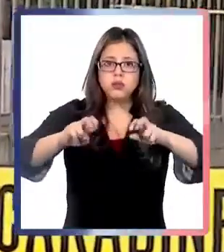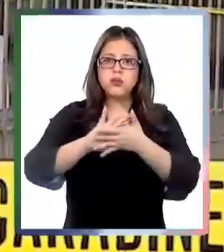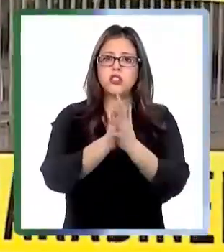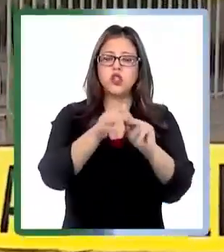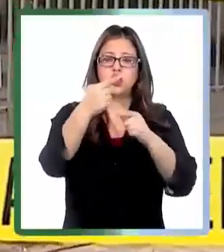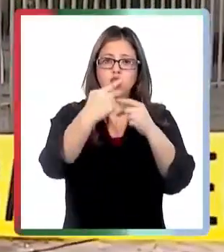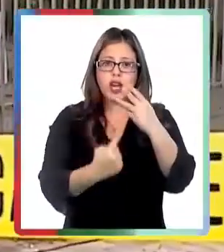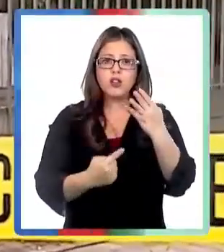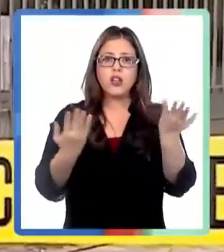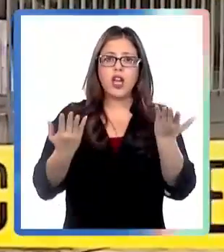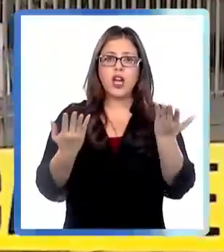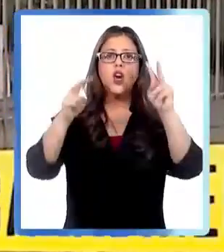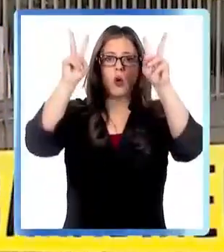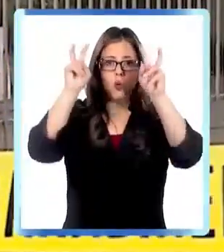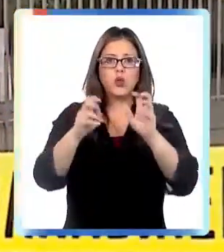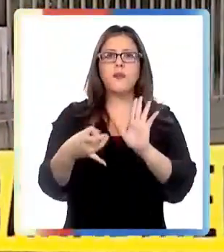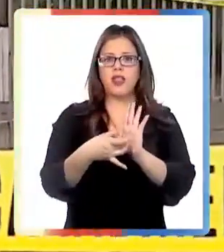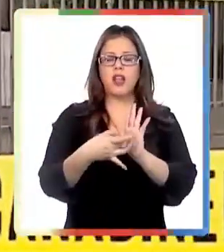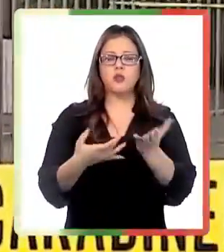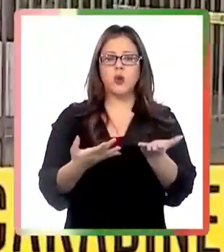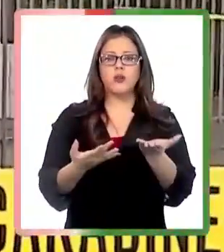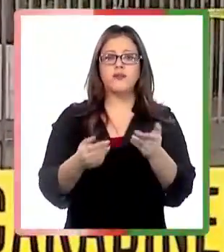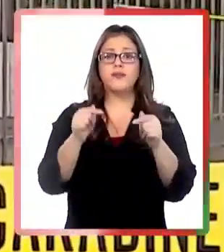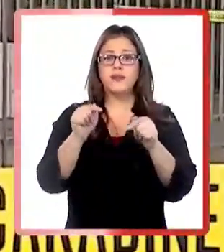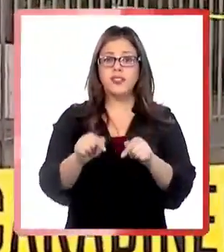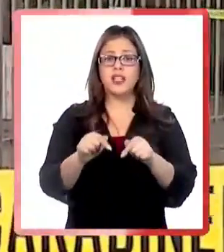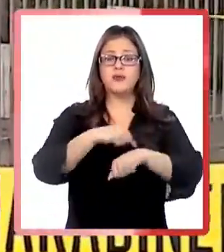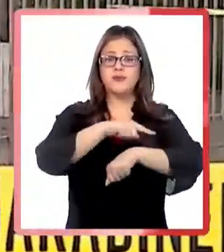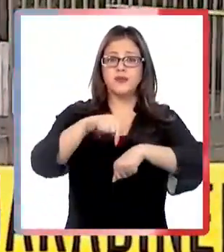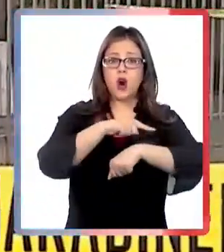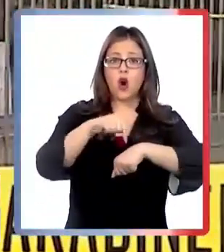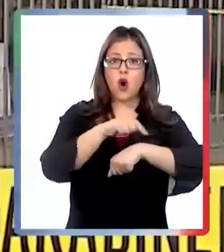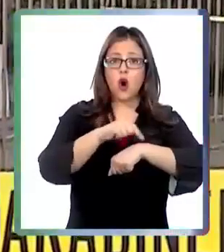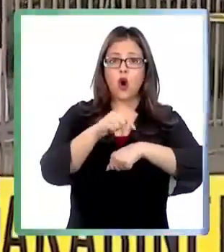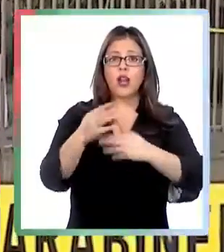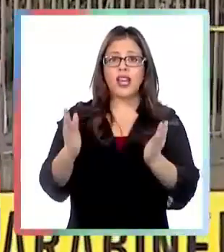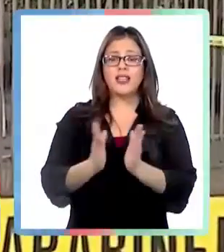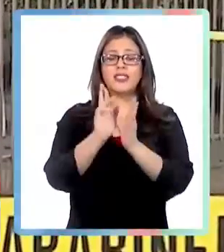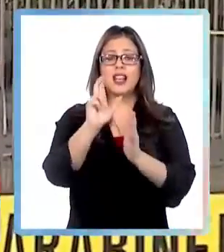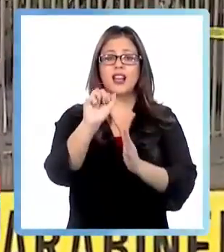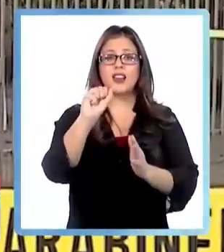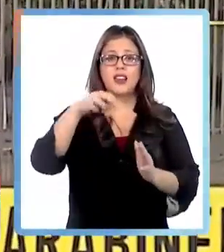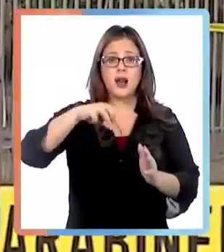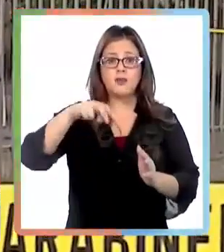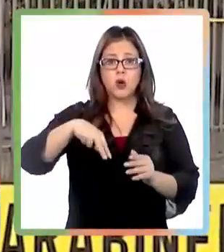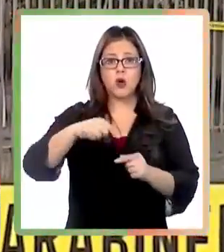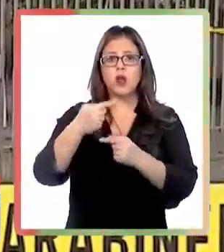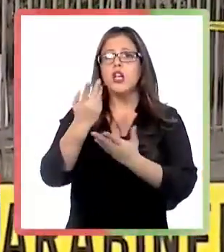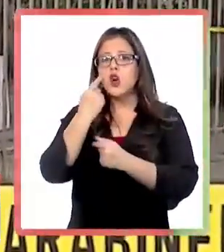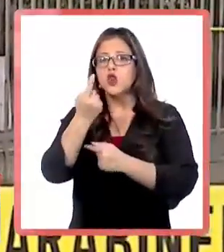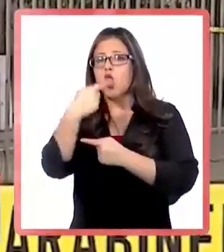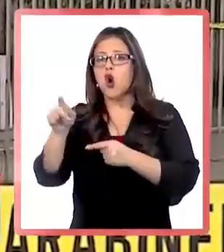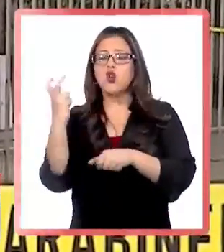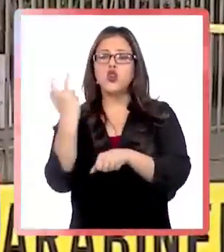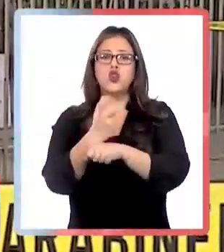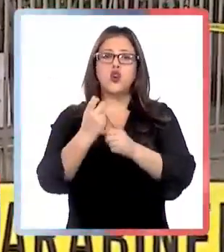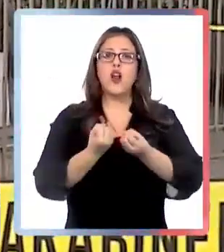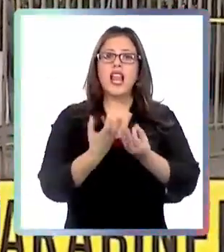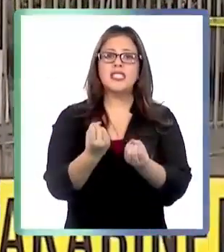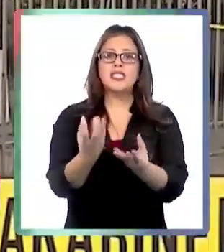criminal. Y pasaron pocas horas de lo ocurrido en San Ramón y se conoció de otro robo en La Cisterna, desde el Centro de